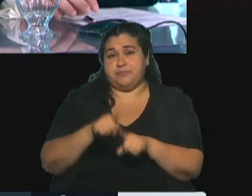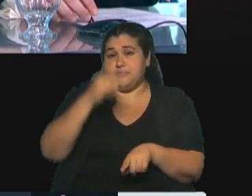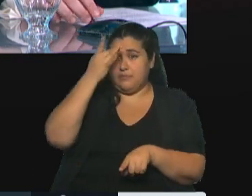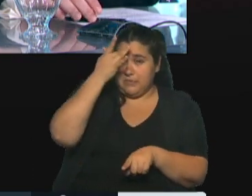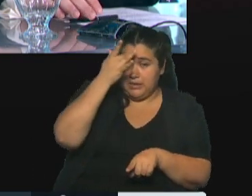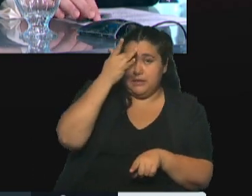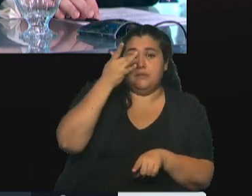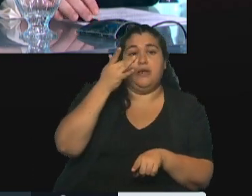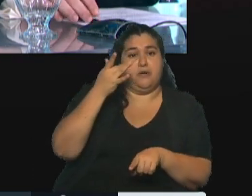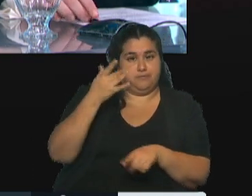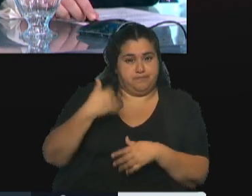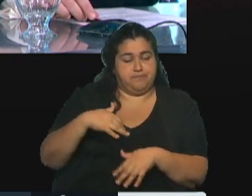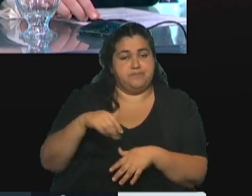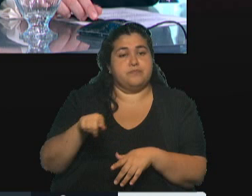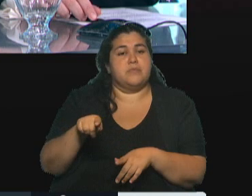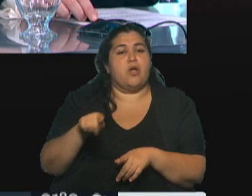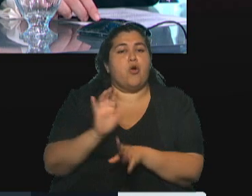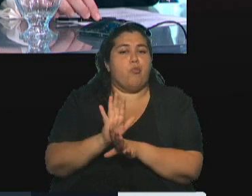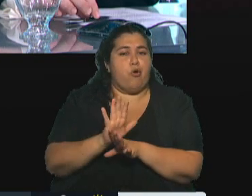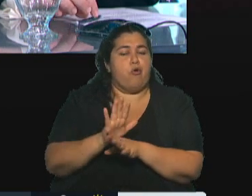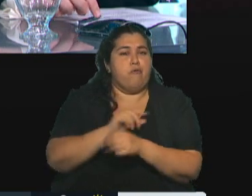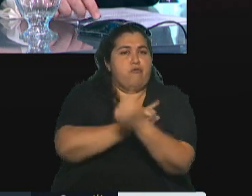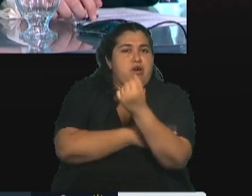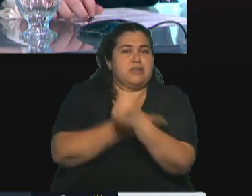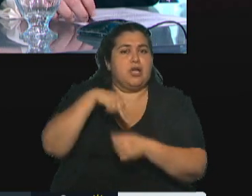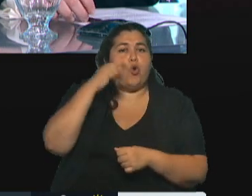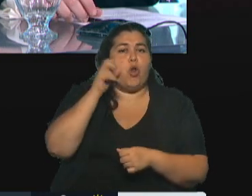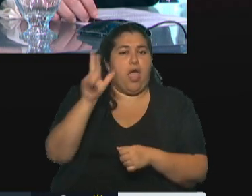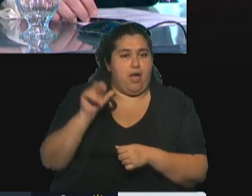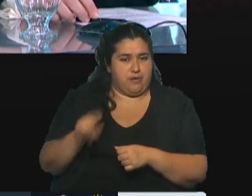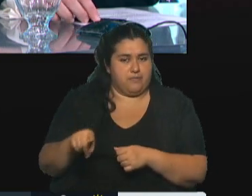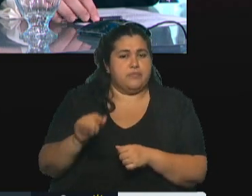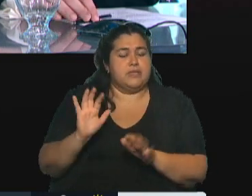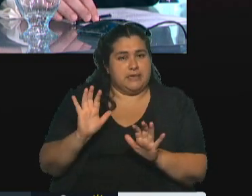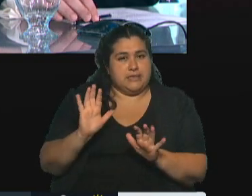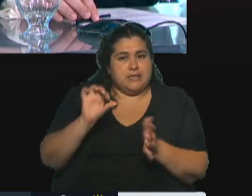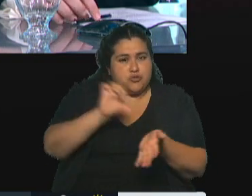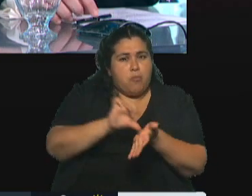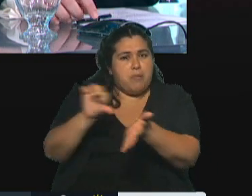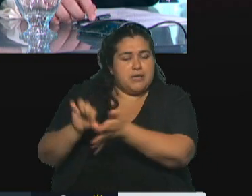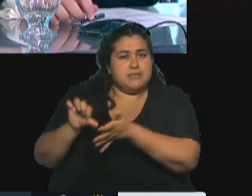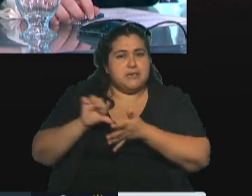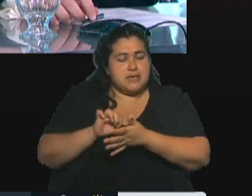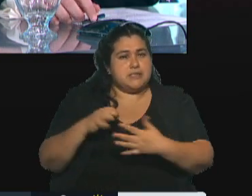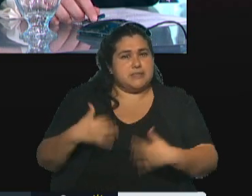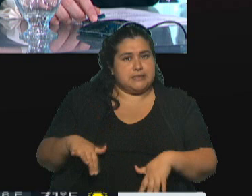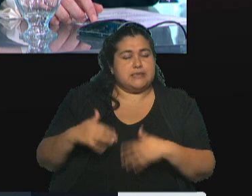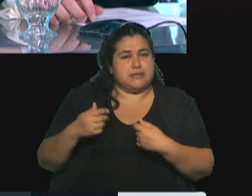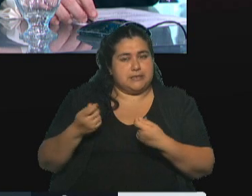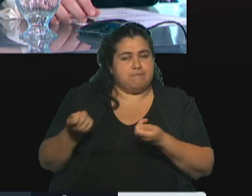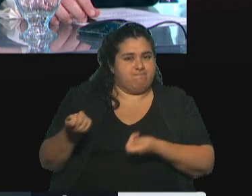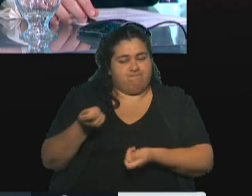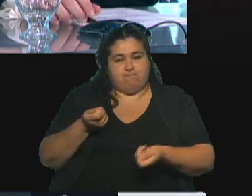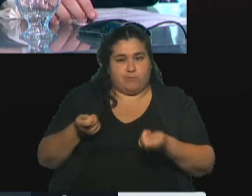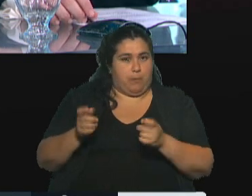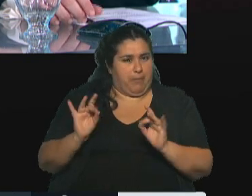una potencia nuclear. Es un juego de gigantes, ¿no? Que es un equilibrio